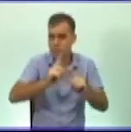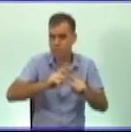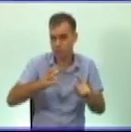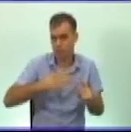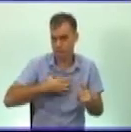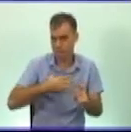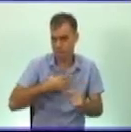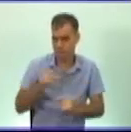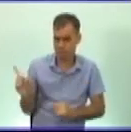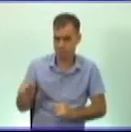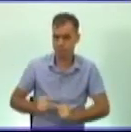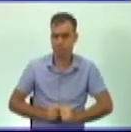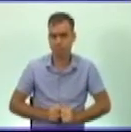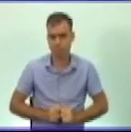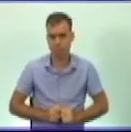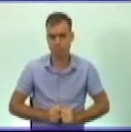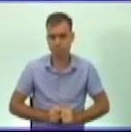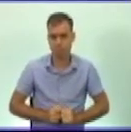copiar.